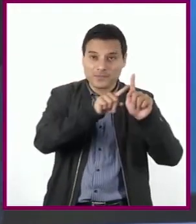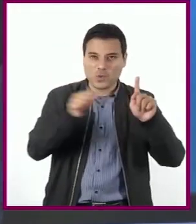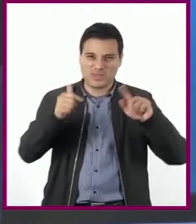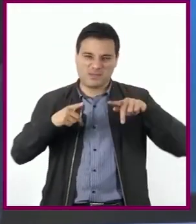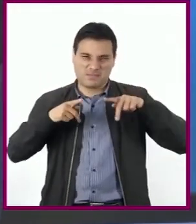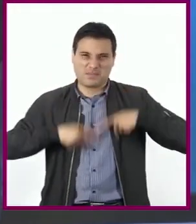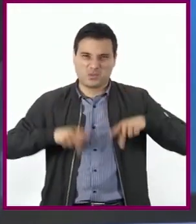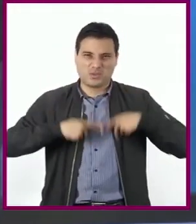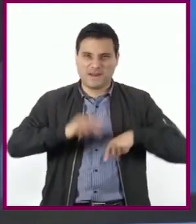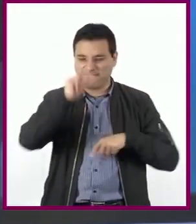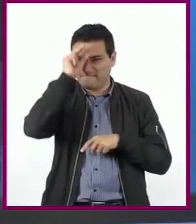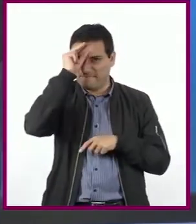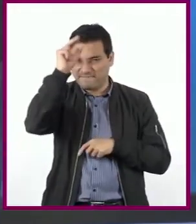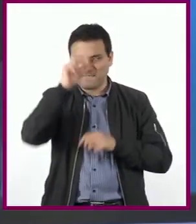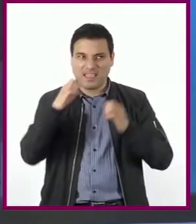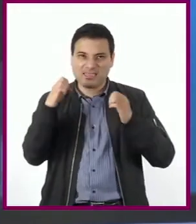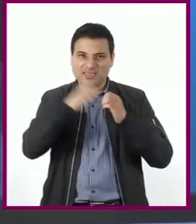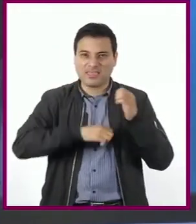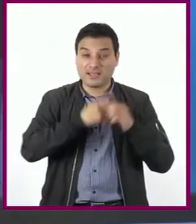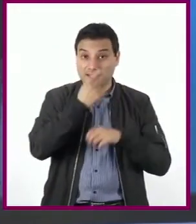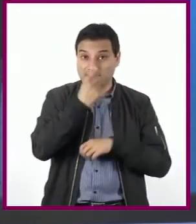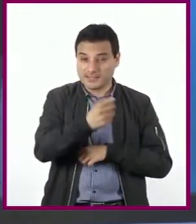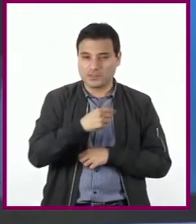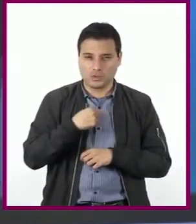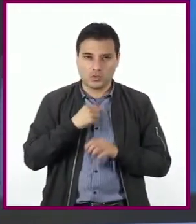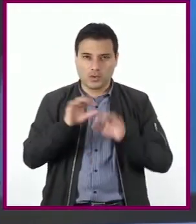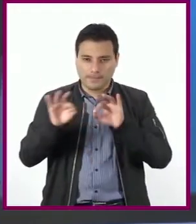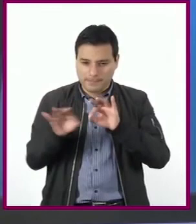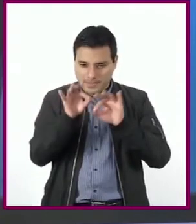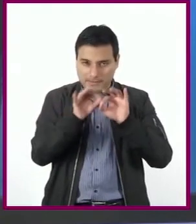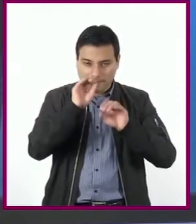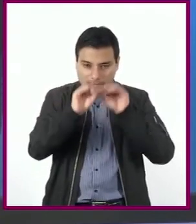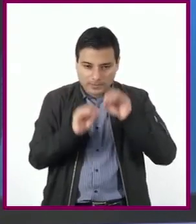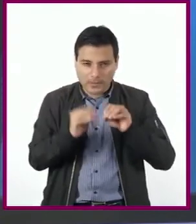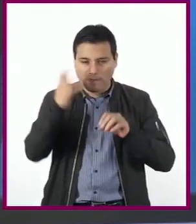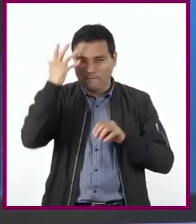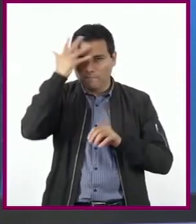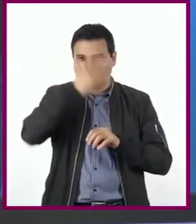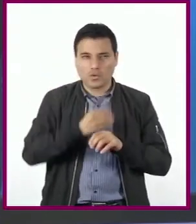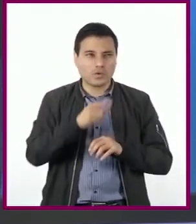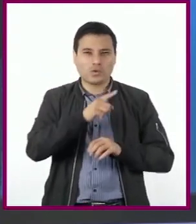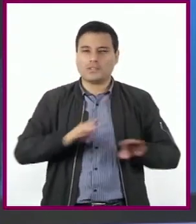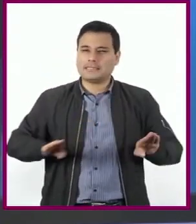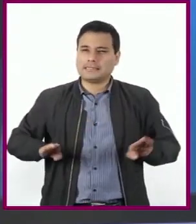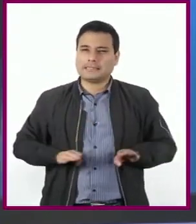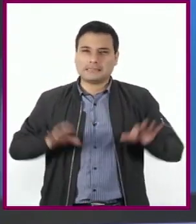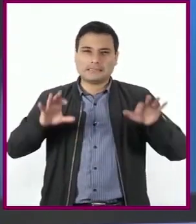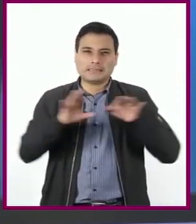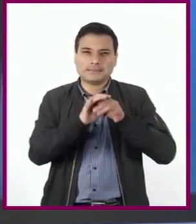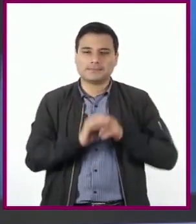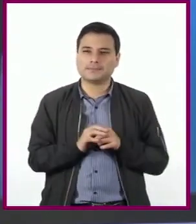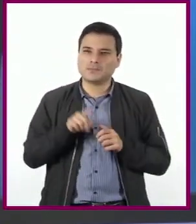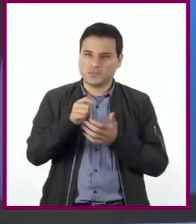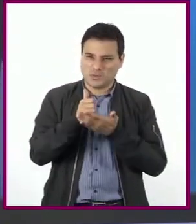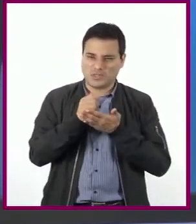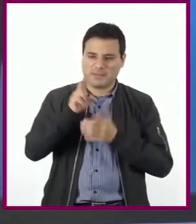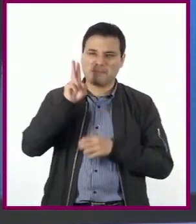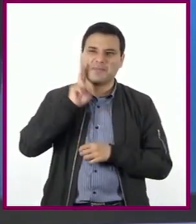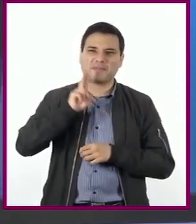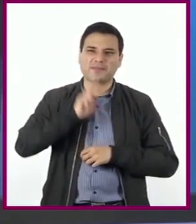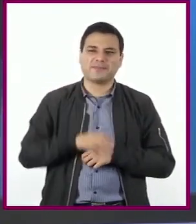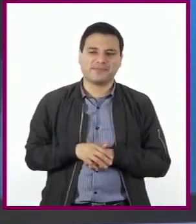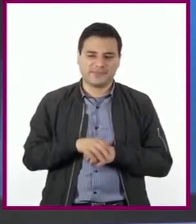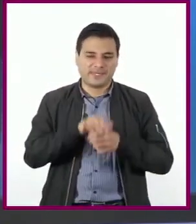visitan su reino y le prometen la creación de un traje único, hecho a su medida. Jared, ayúdame a leerles a